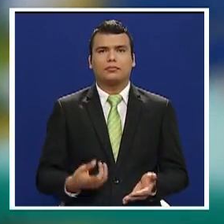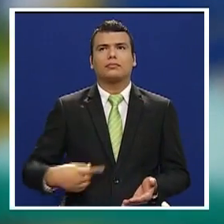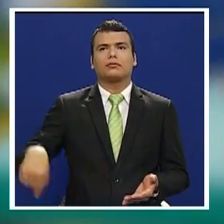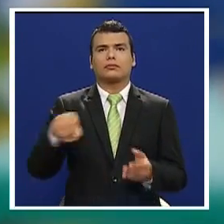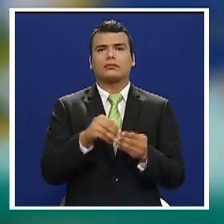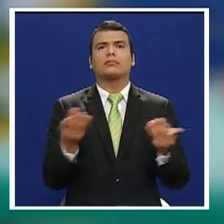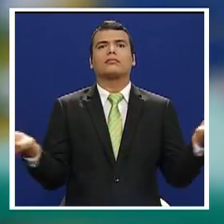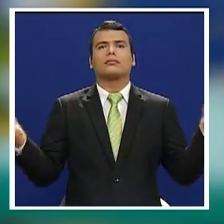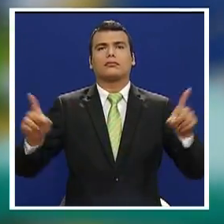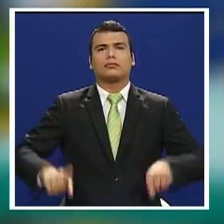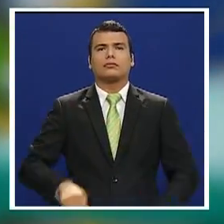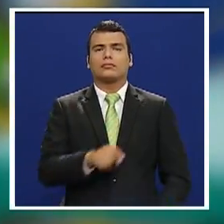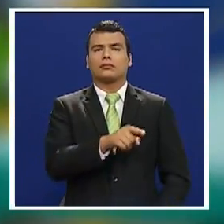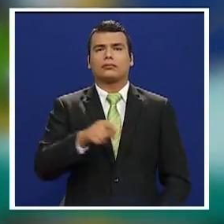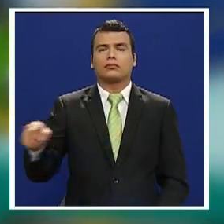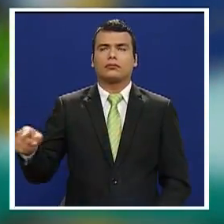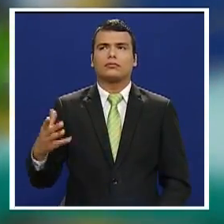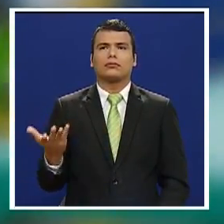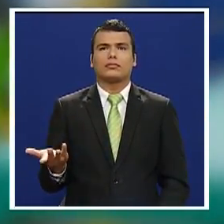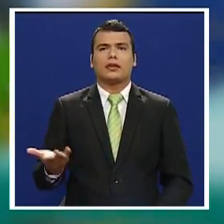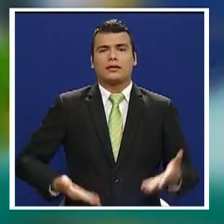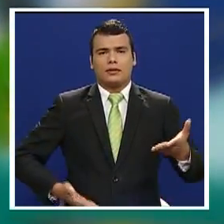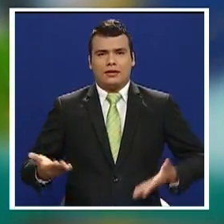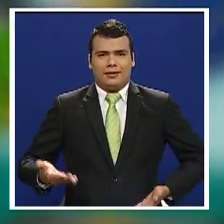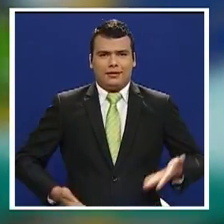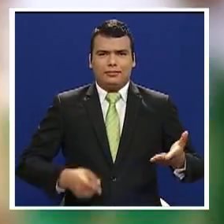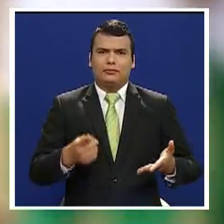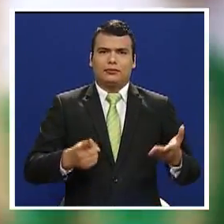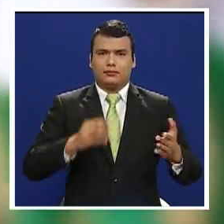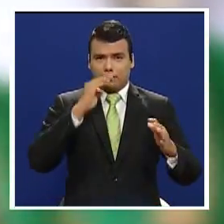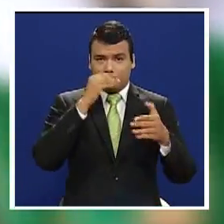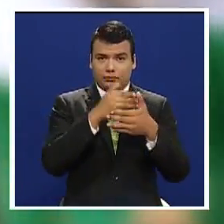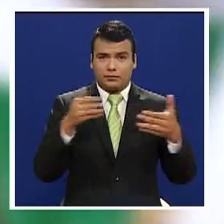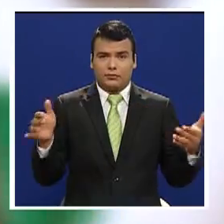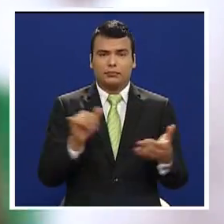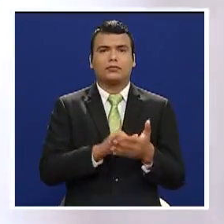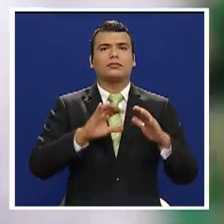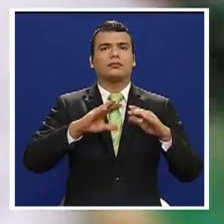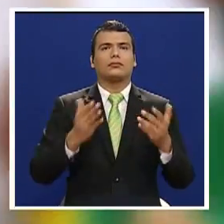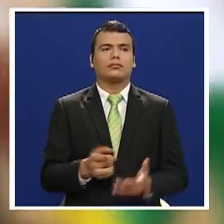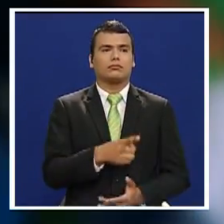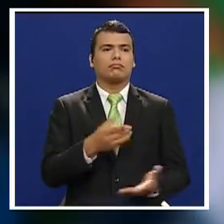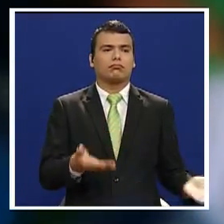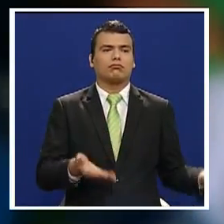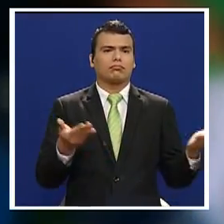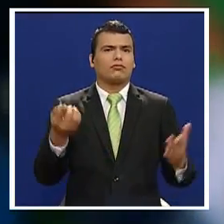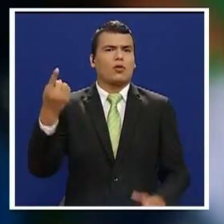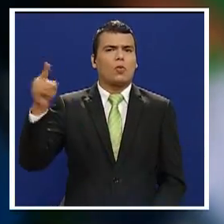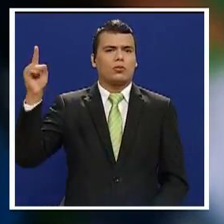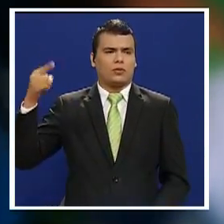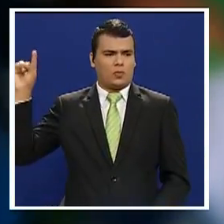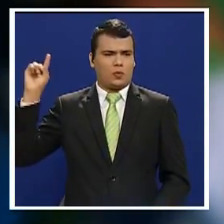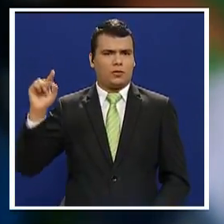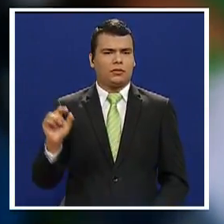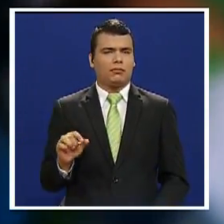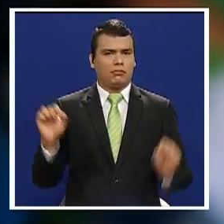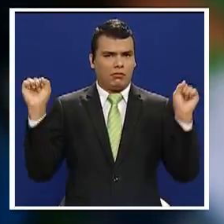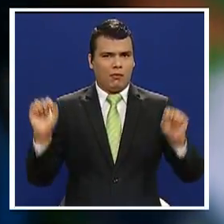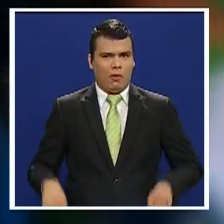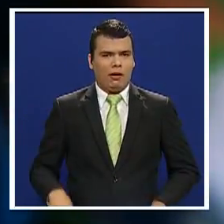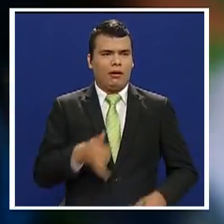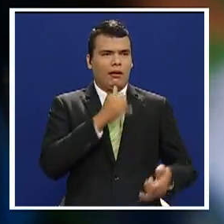y los padres, que son muy importantes, para que los niños cambien la comida o la de tomar una gaseosa por